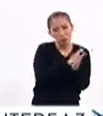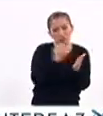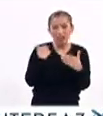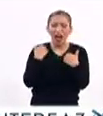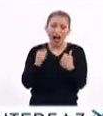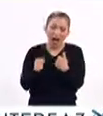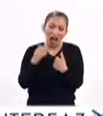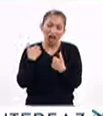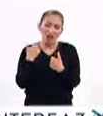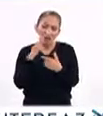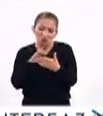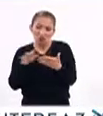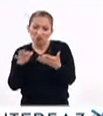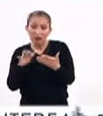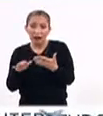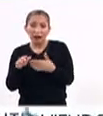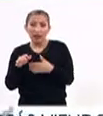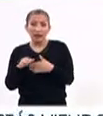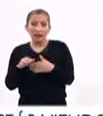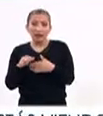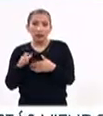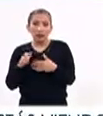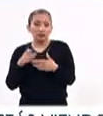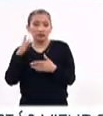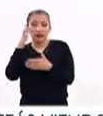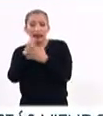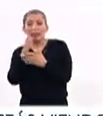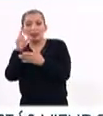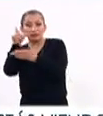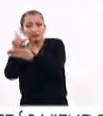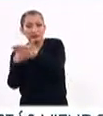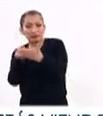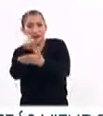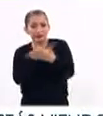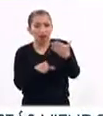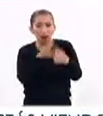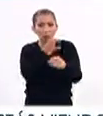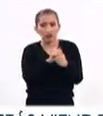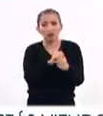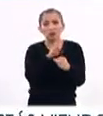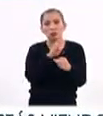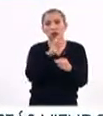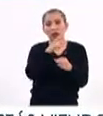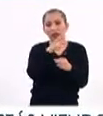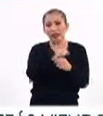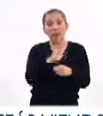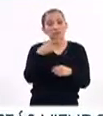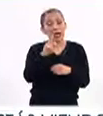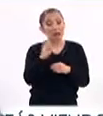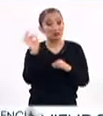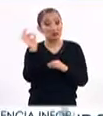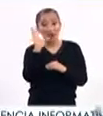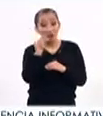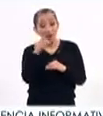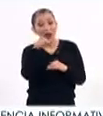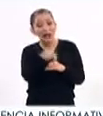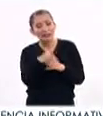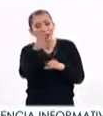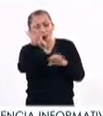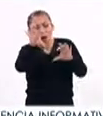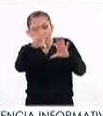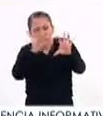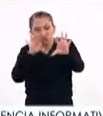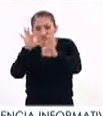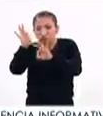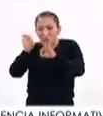mejor, claro, aprovechar, incluso ir a alguno de los textos completos a los que se refiere, pero si no, el rescate